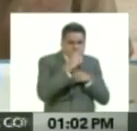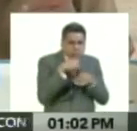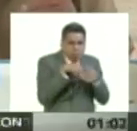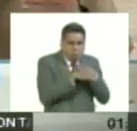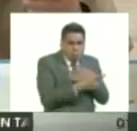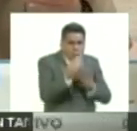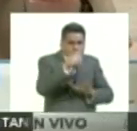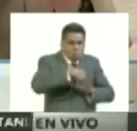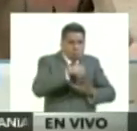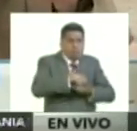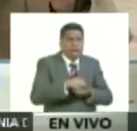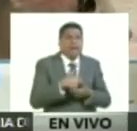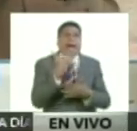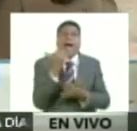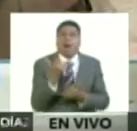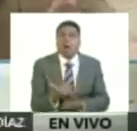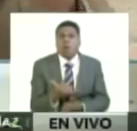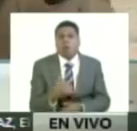el señor Capriles tiene ahora que